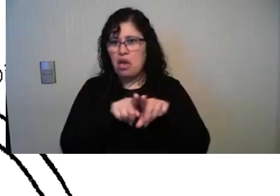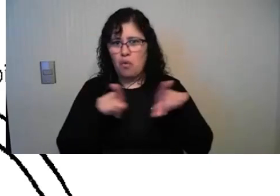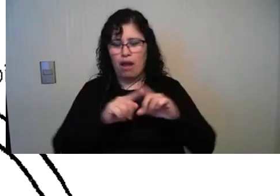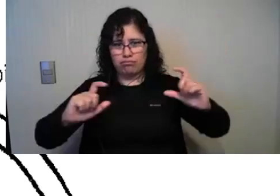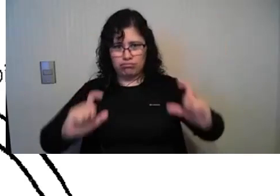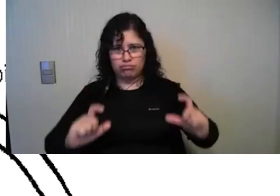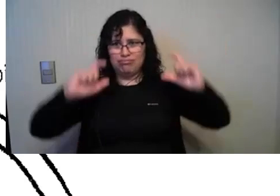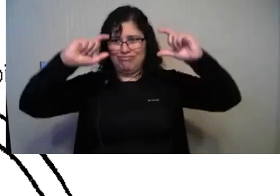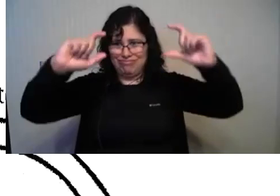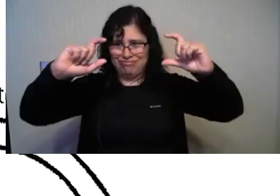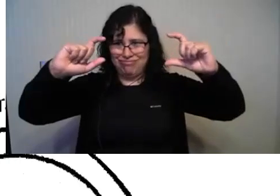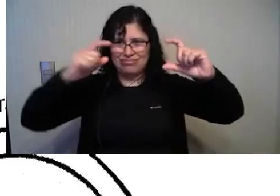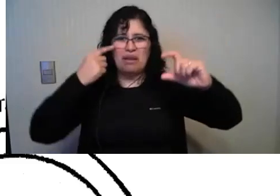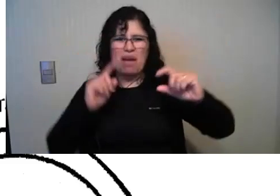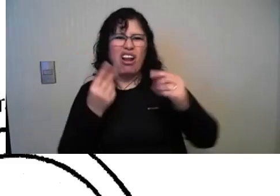derecho.